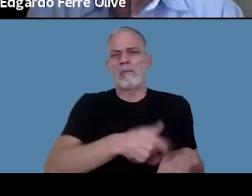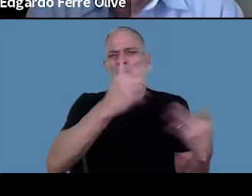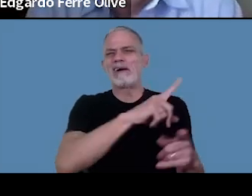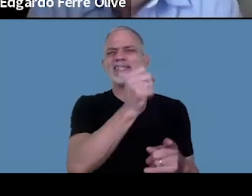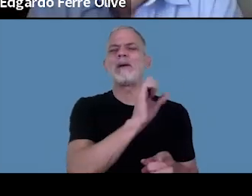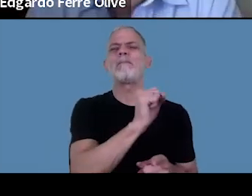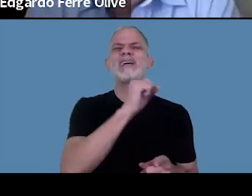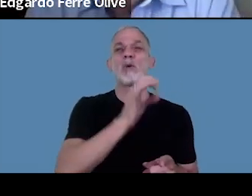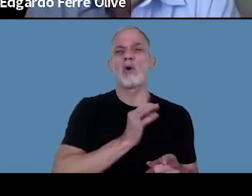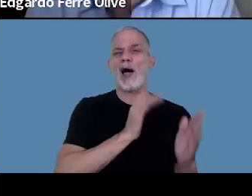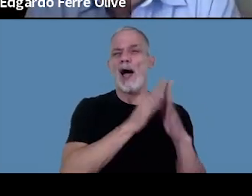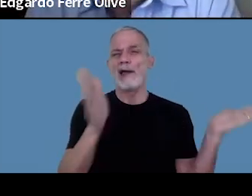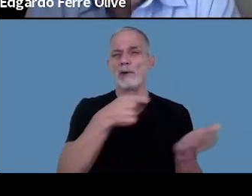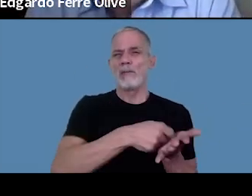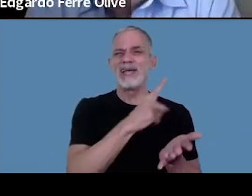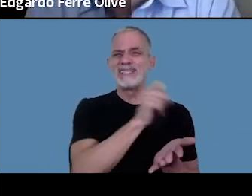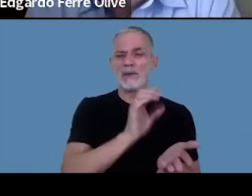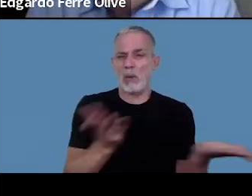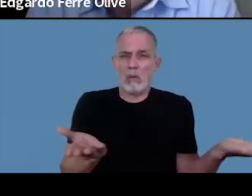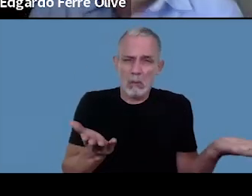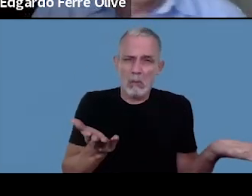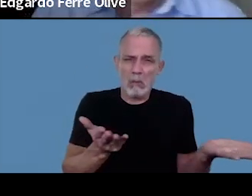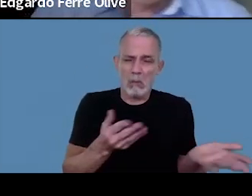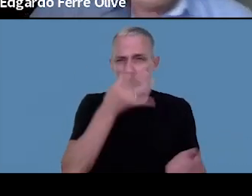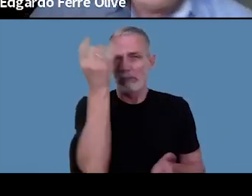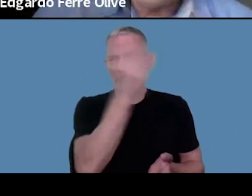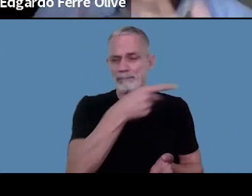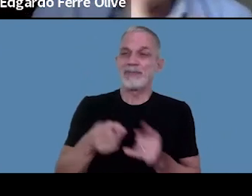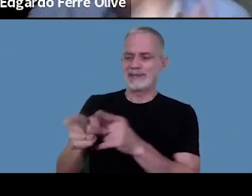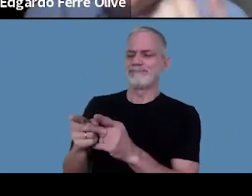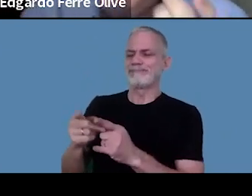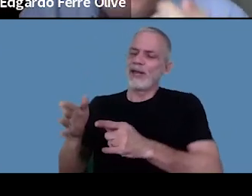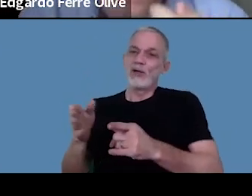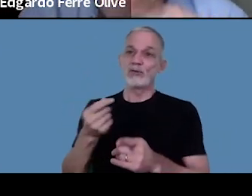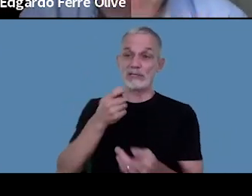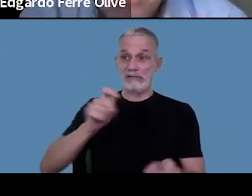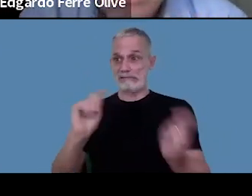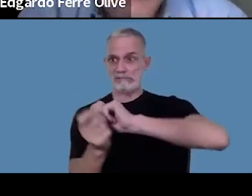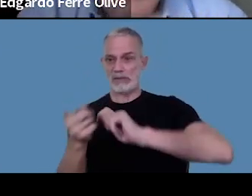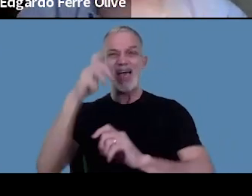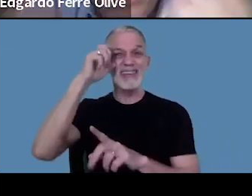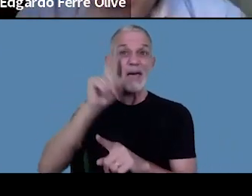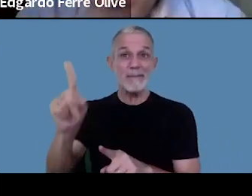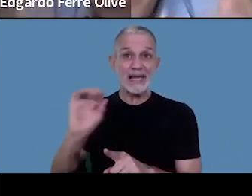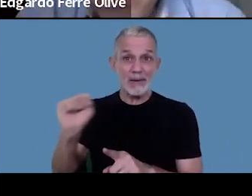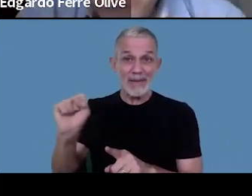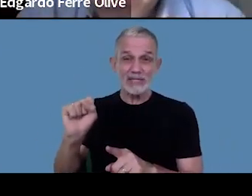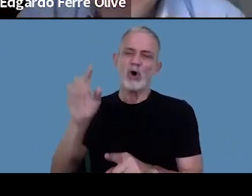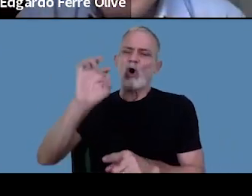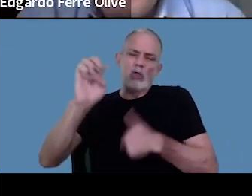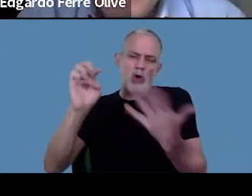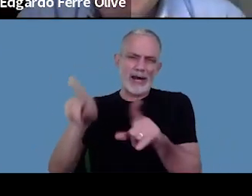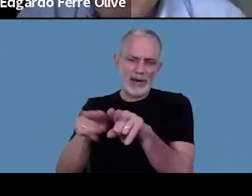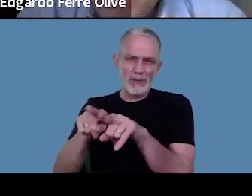por año, por no cambio el proceso industrial. Entonces, al revés, si la reconversión es de 10.000 pesos, o dólares, lo que fuera, como